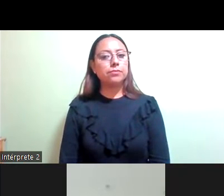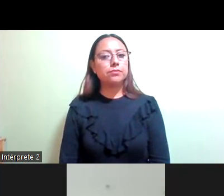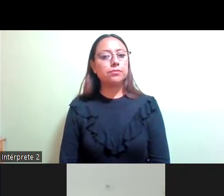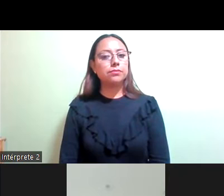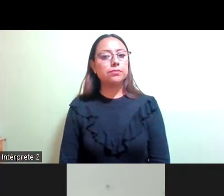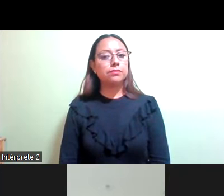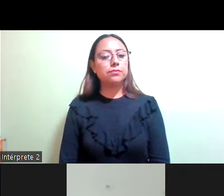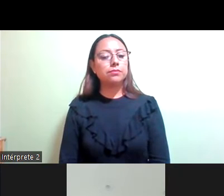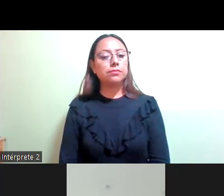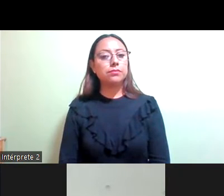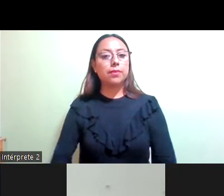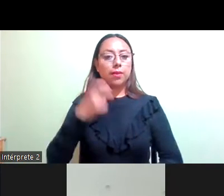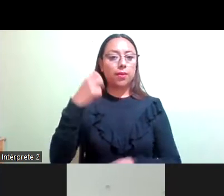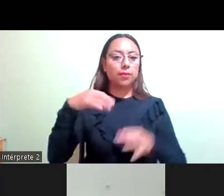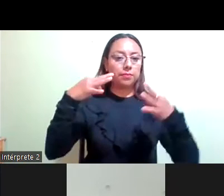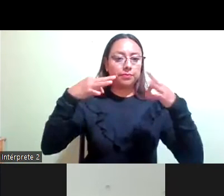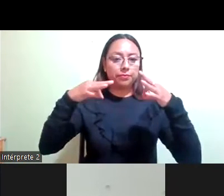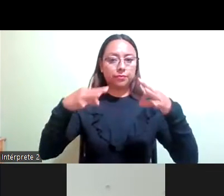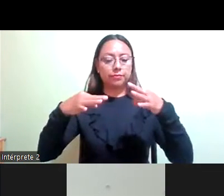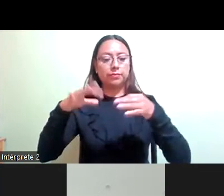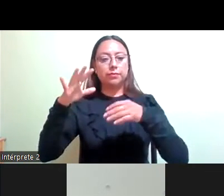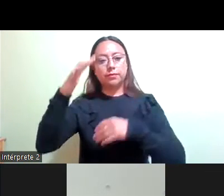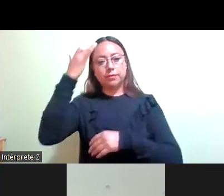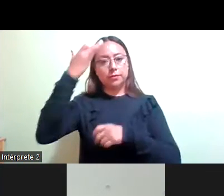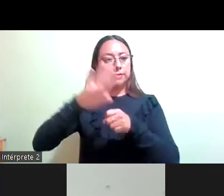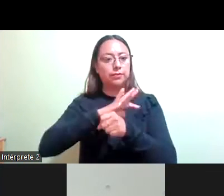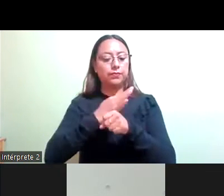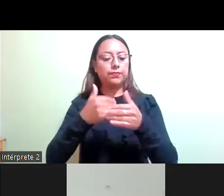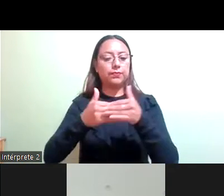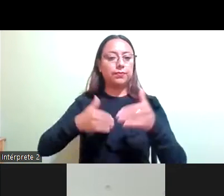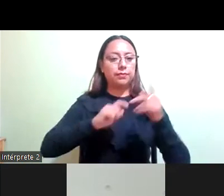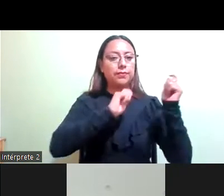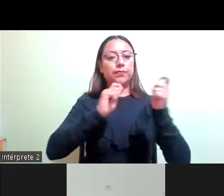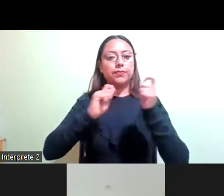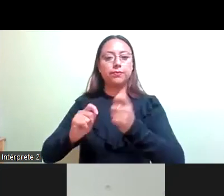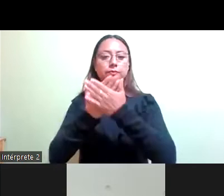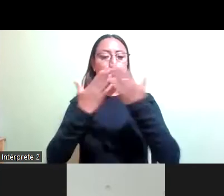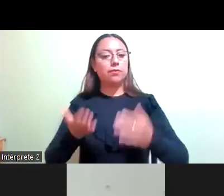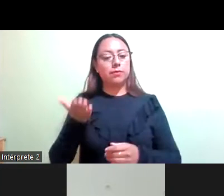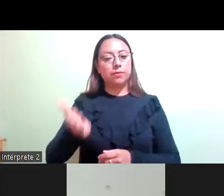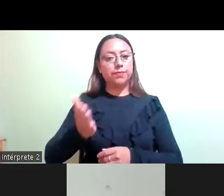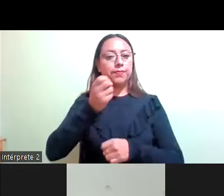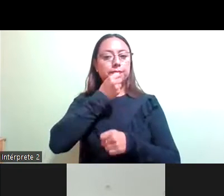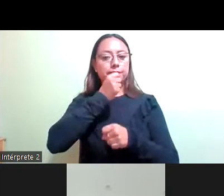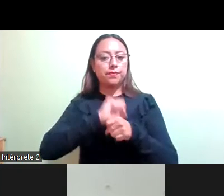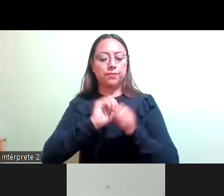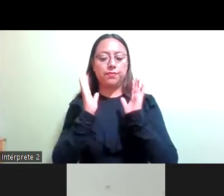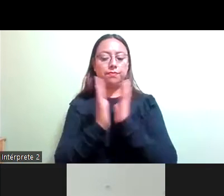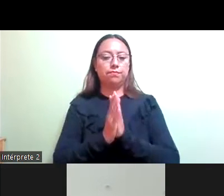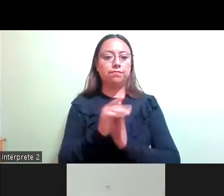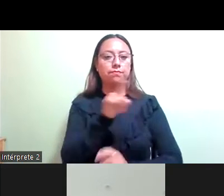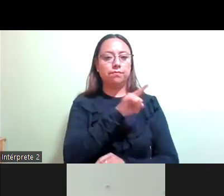Toda vez que el documento de referencia ha sido distribuido con anterioridad, solicito a la Secretaría someterlo a